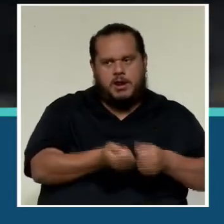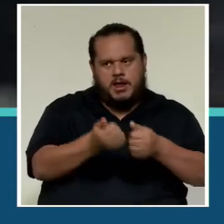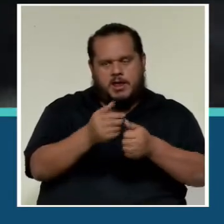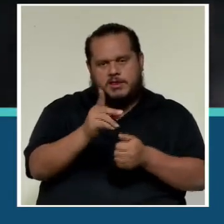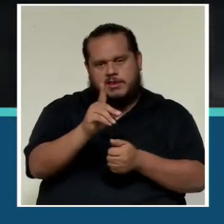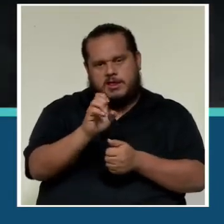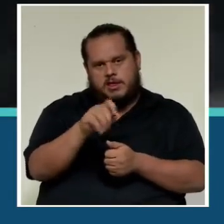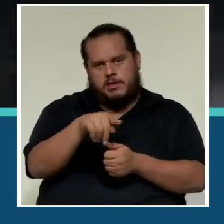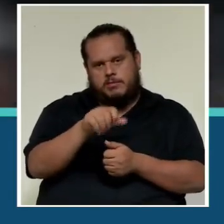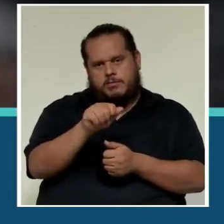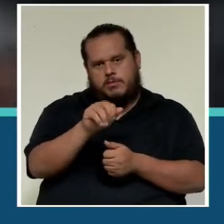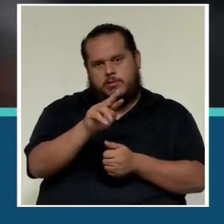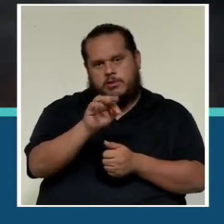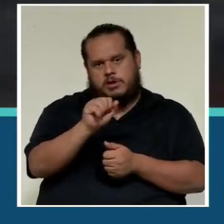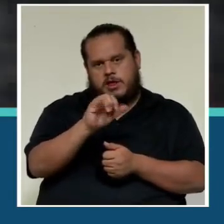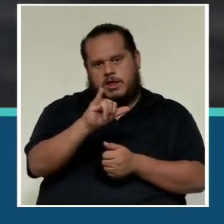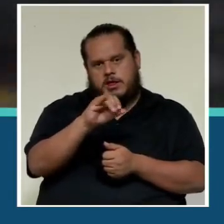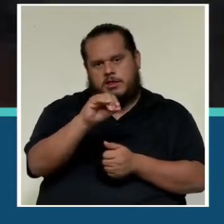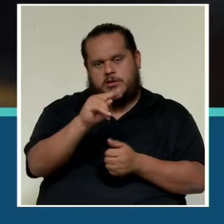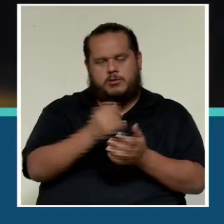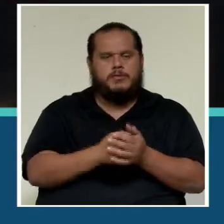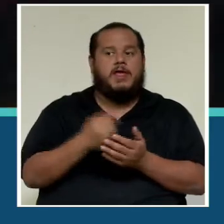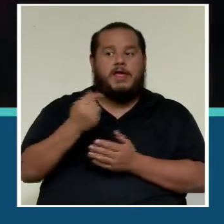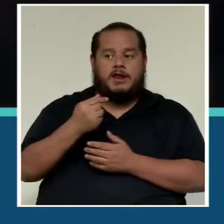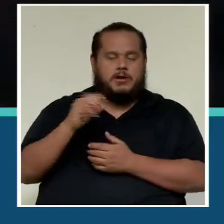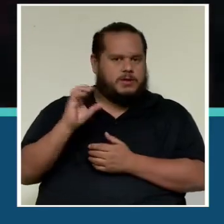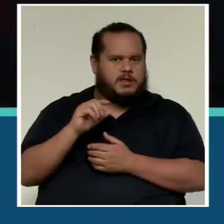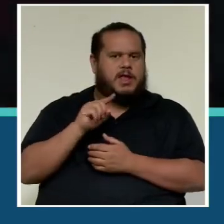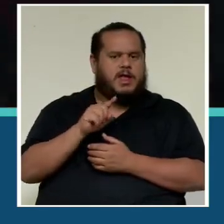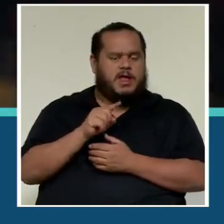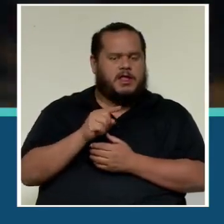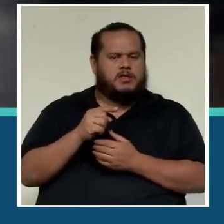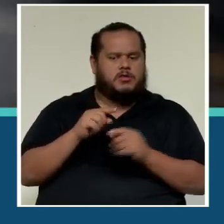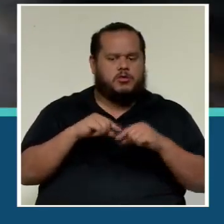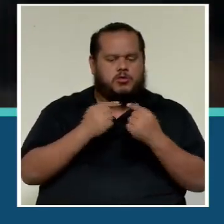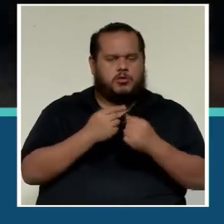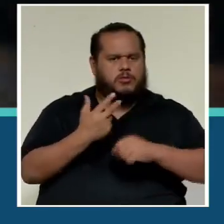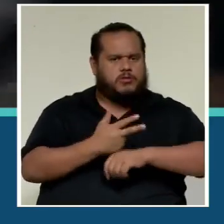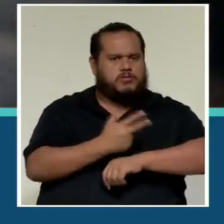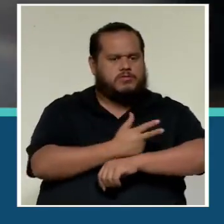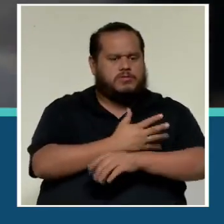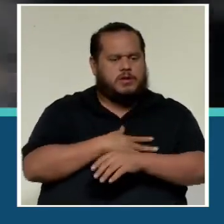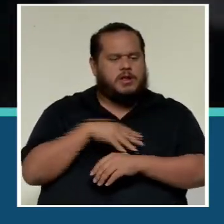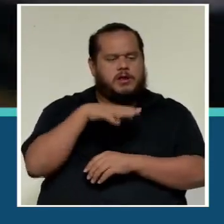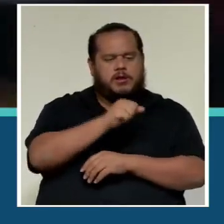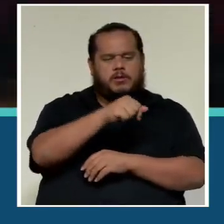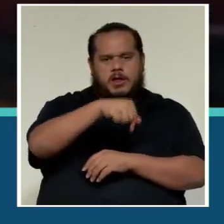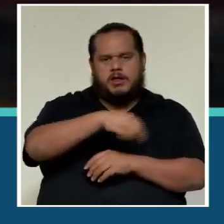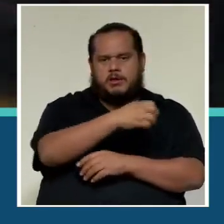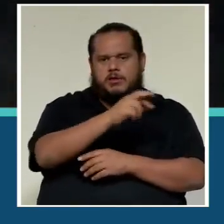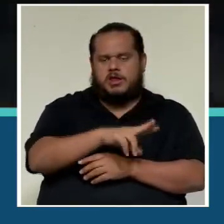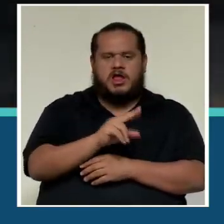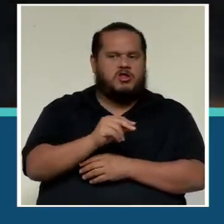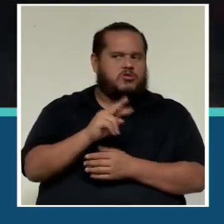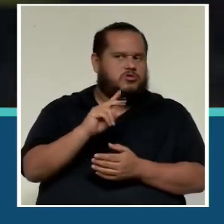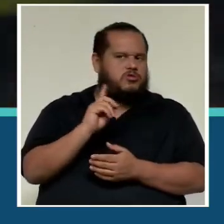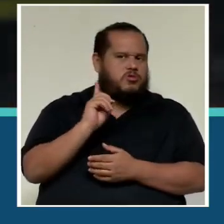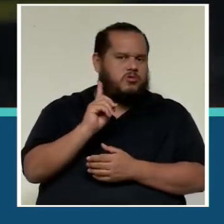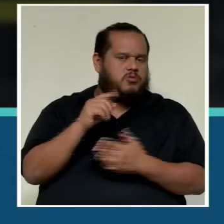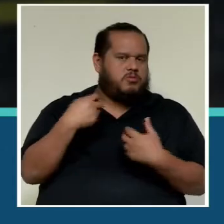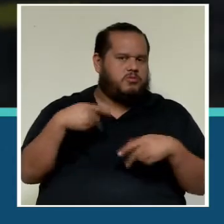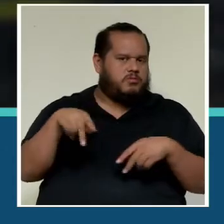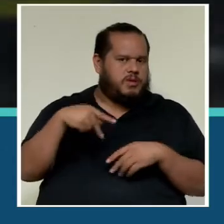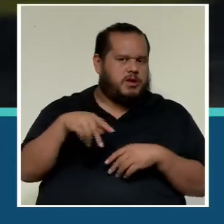el criminólogo y exagente del OIJ Gerardo Castain, estos pandilleros detectados en Costa Rica por el momento no representan un riesgo de que